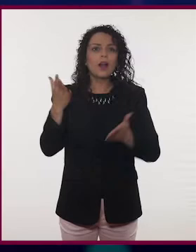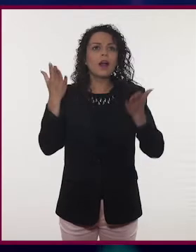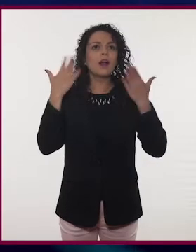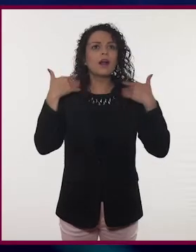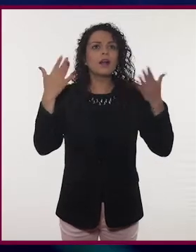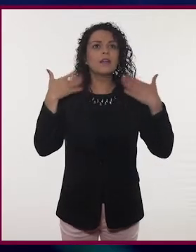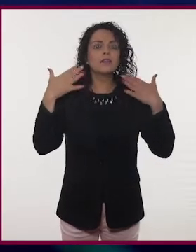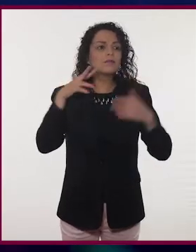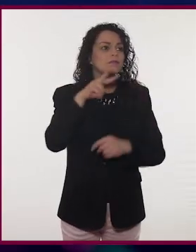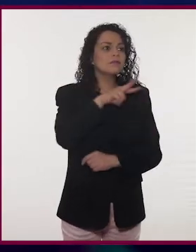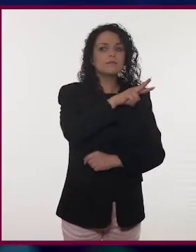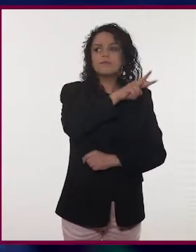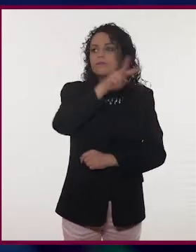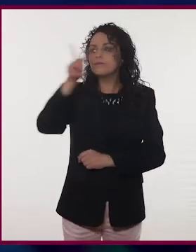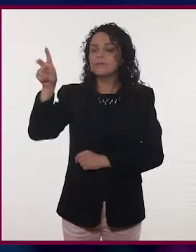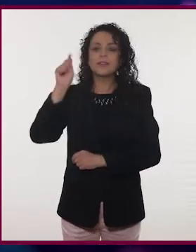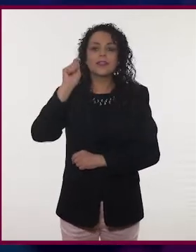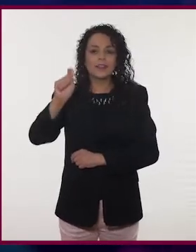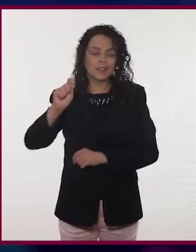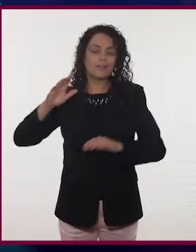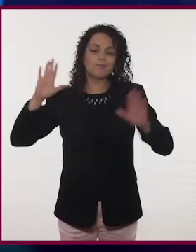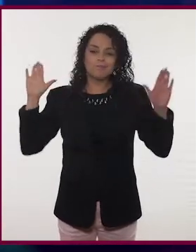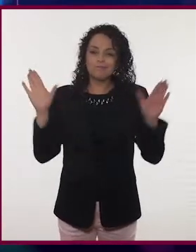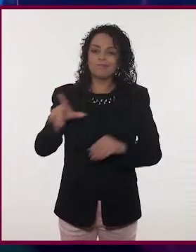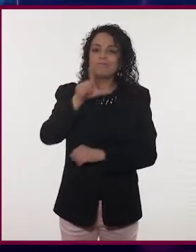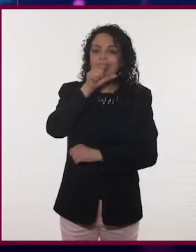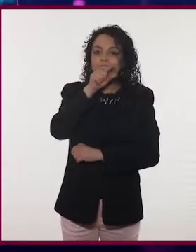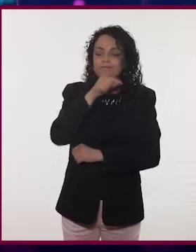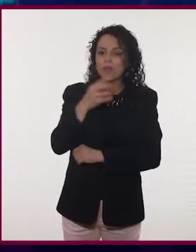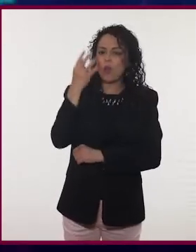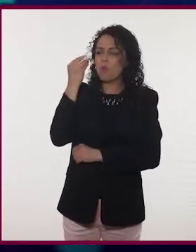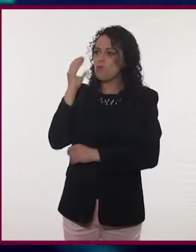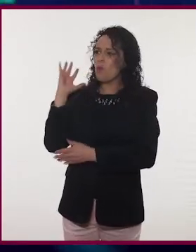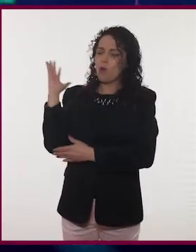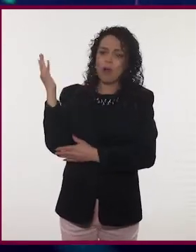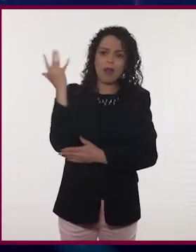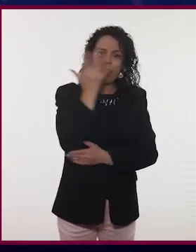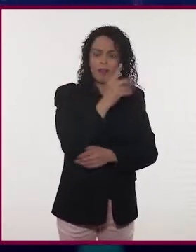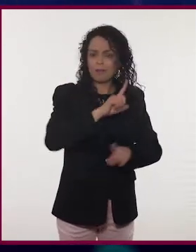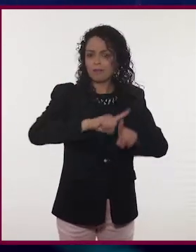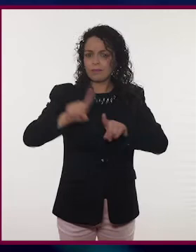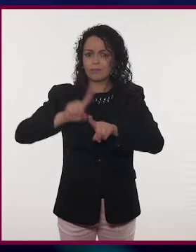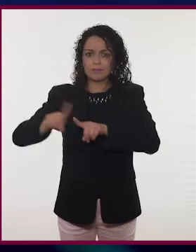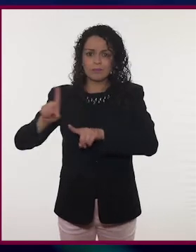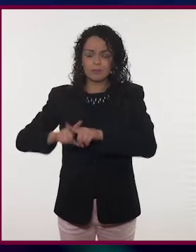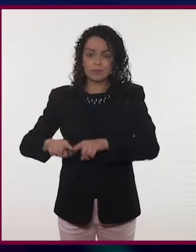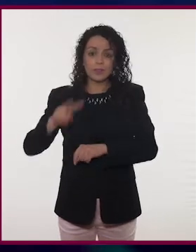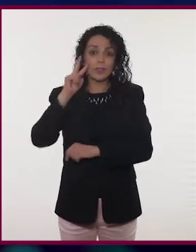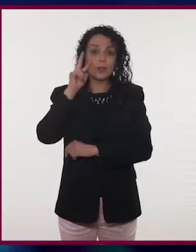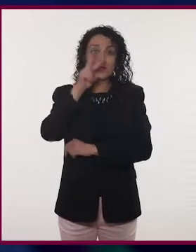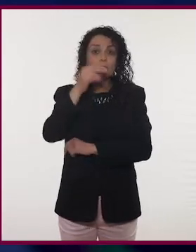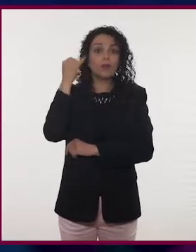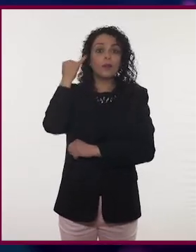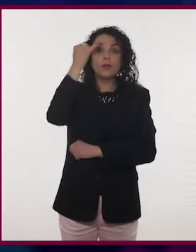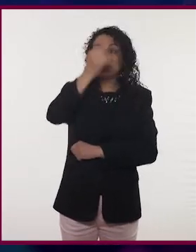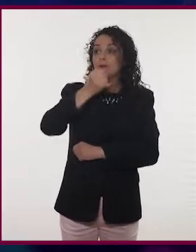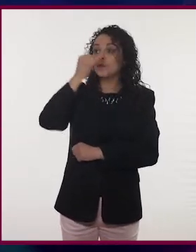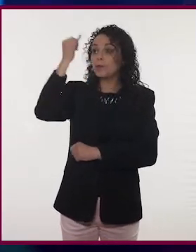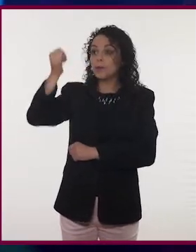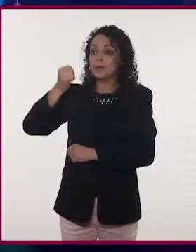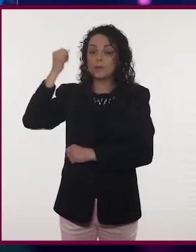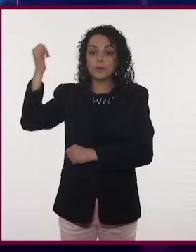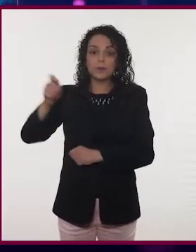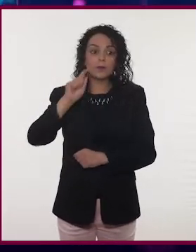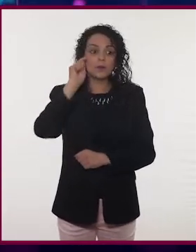observar aves, pues mucha fauna, y tenemos una vista hacia la reserva de la